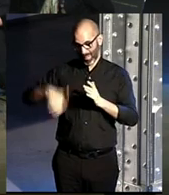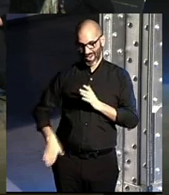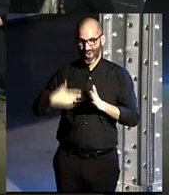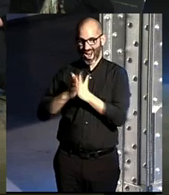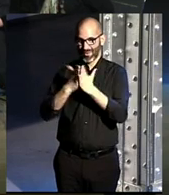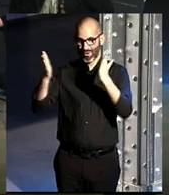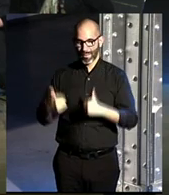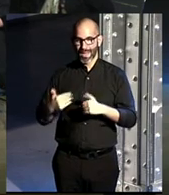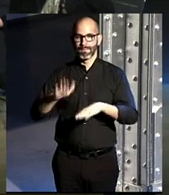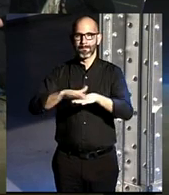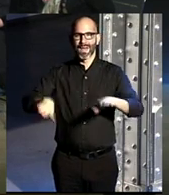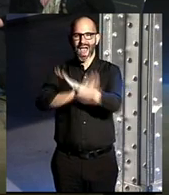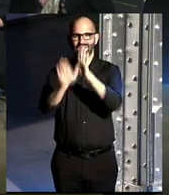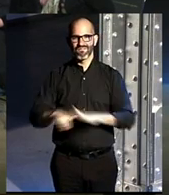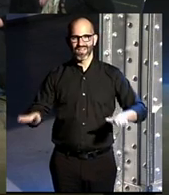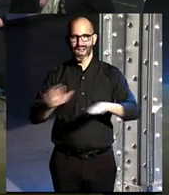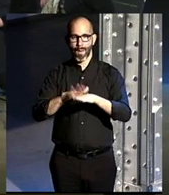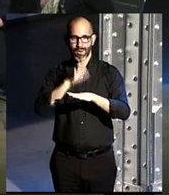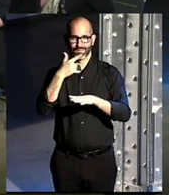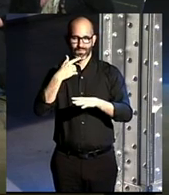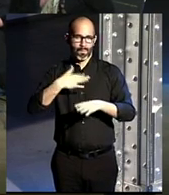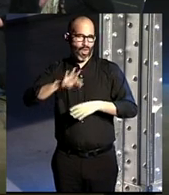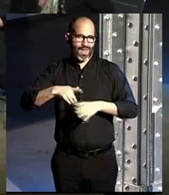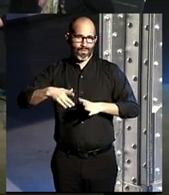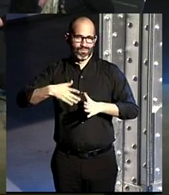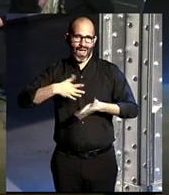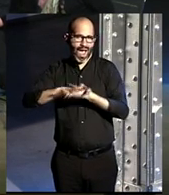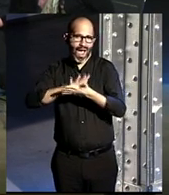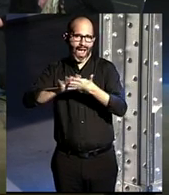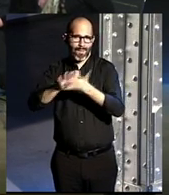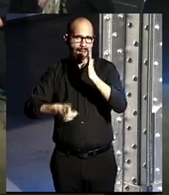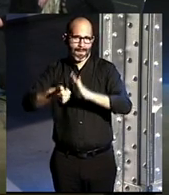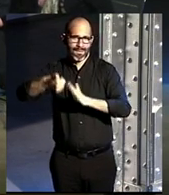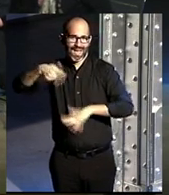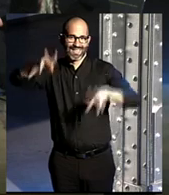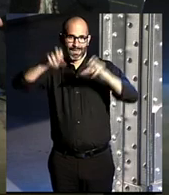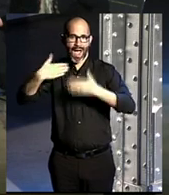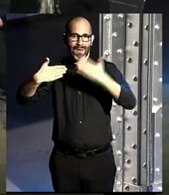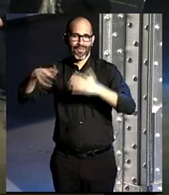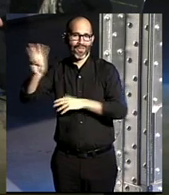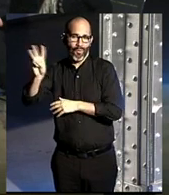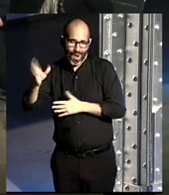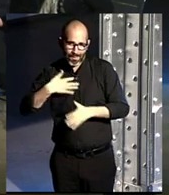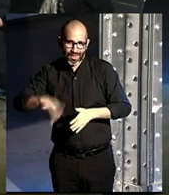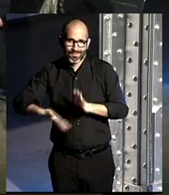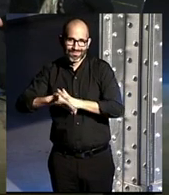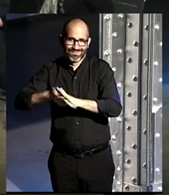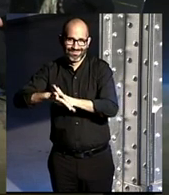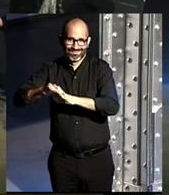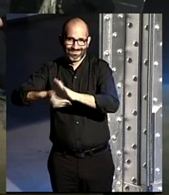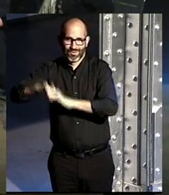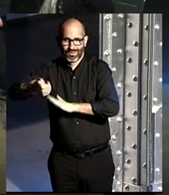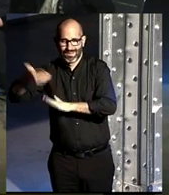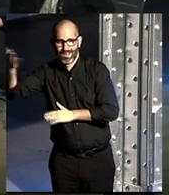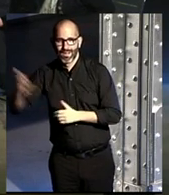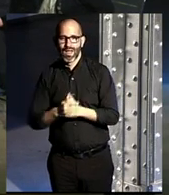y para terminar, aunque yo creo que nos podríamos estar aquí mucho rato hablando de Wells. ¿Quién quieres hablar? Sí que os